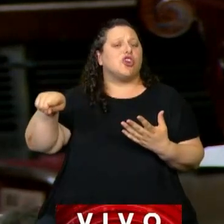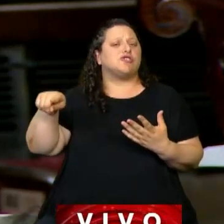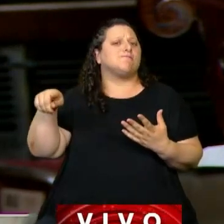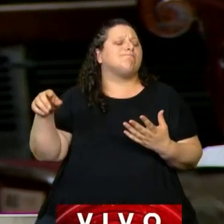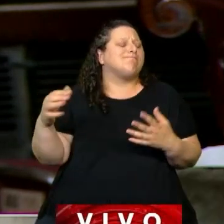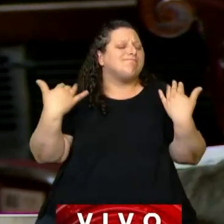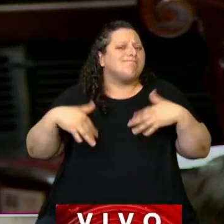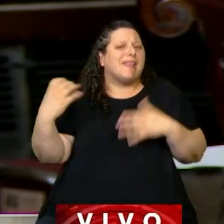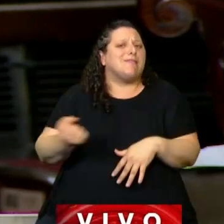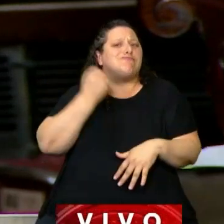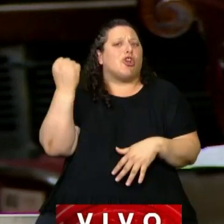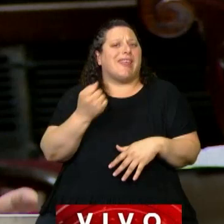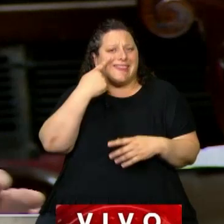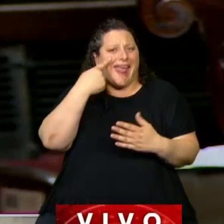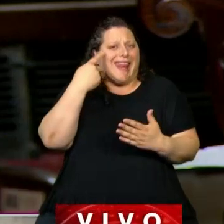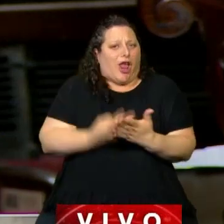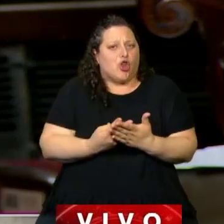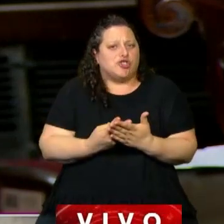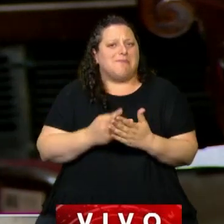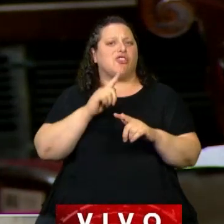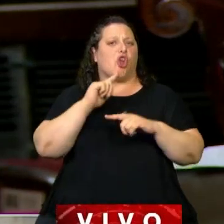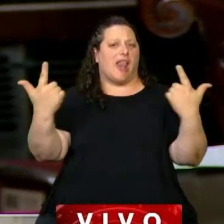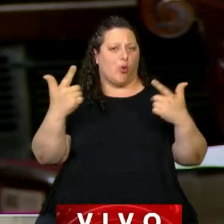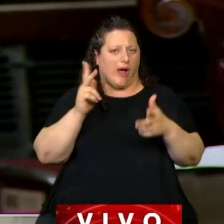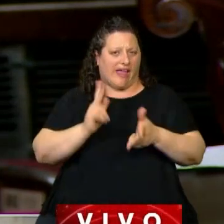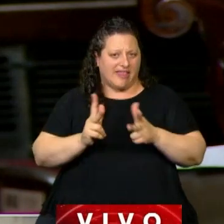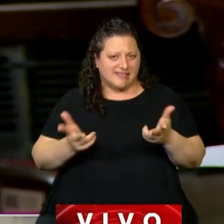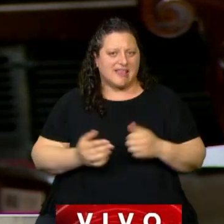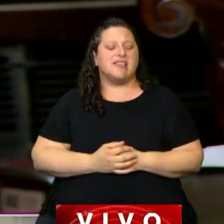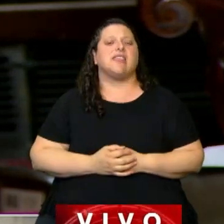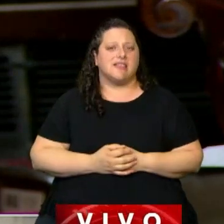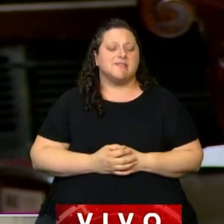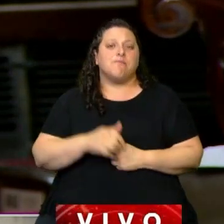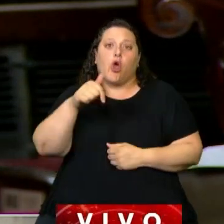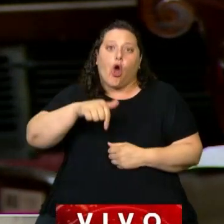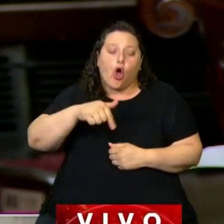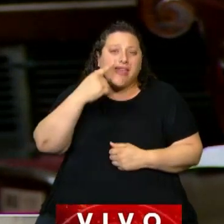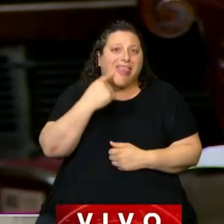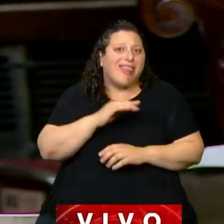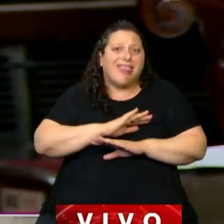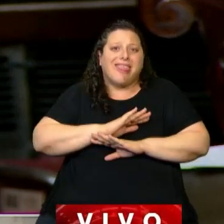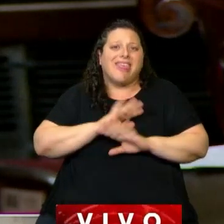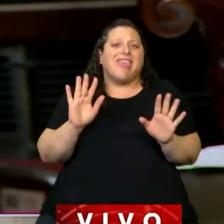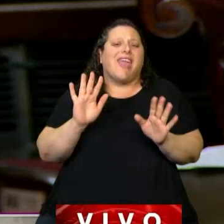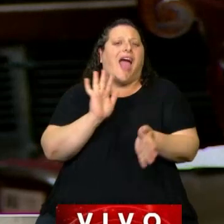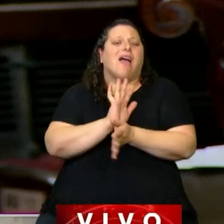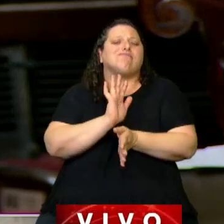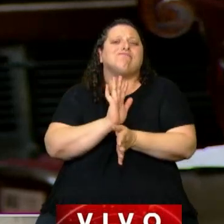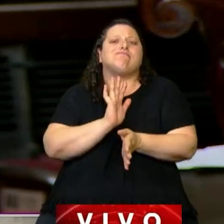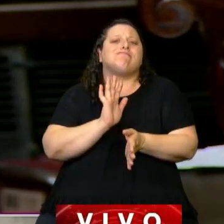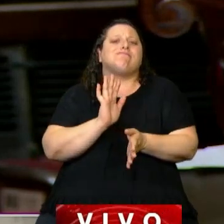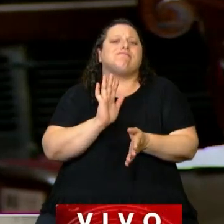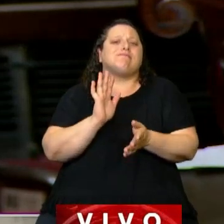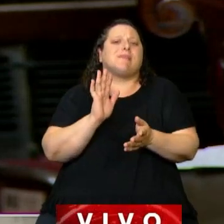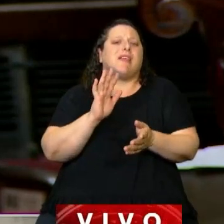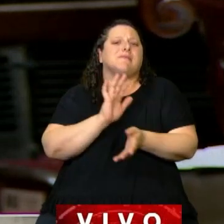Congreso reconozca el lenguaje de señas. Hoy es un día en el que venimos a consagrar